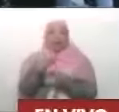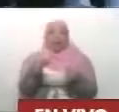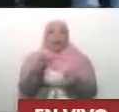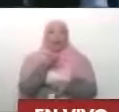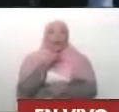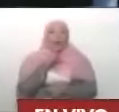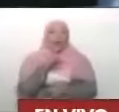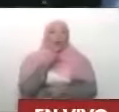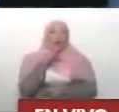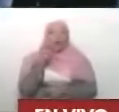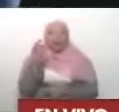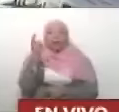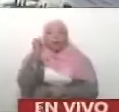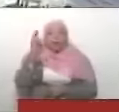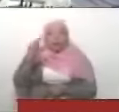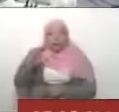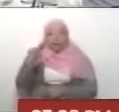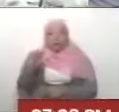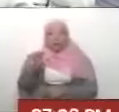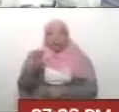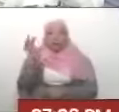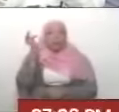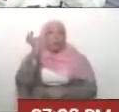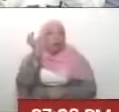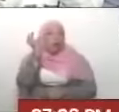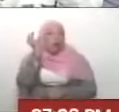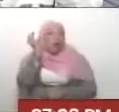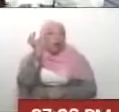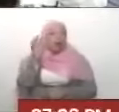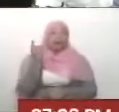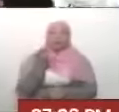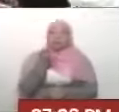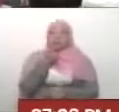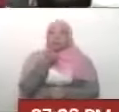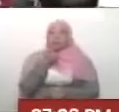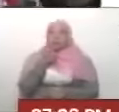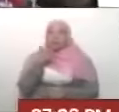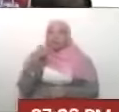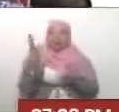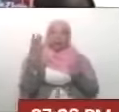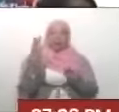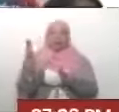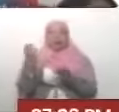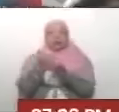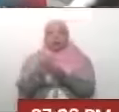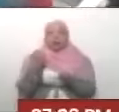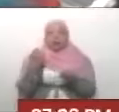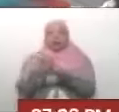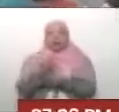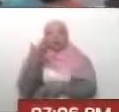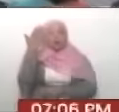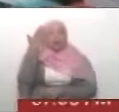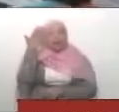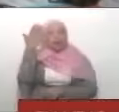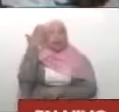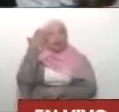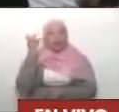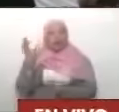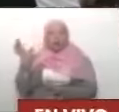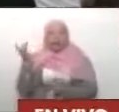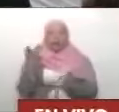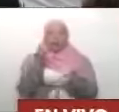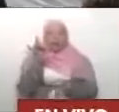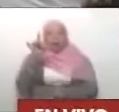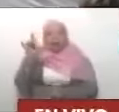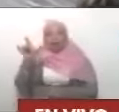Rica en oro y hierro y mujer. Ven a mi Guayana y verás lo que ya yo sé.